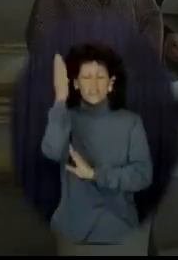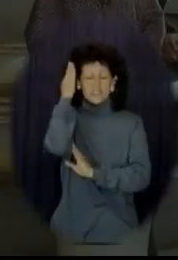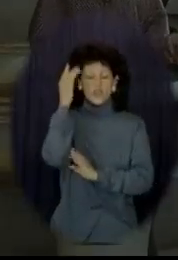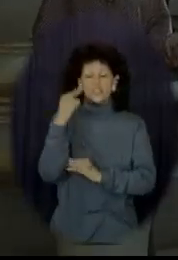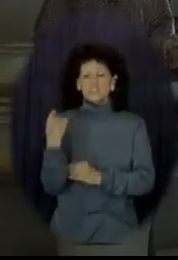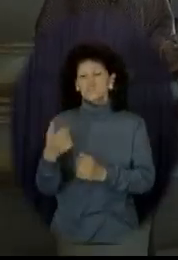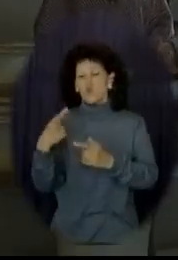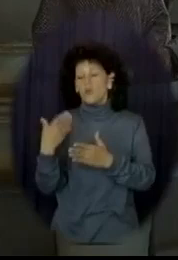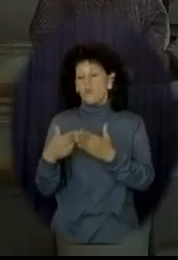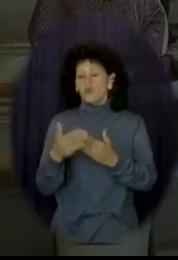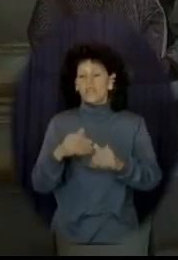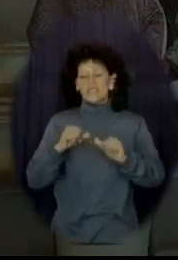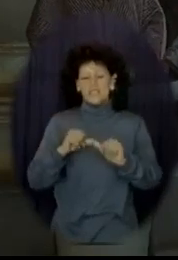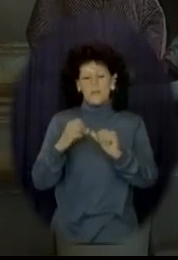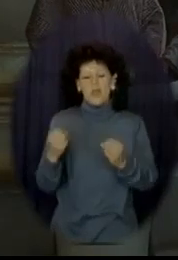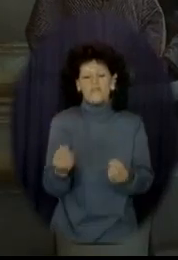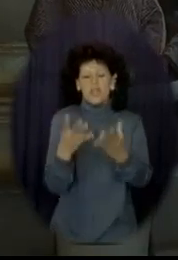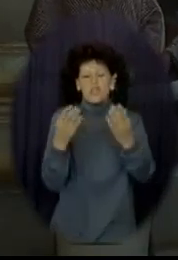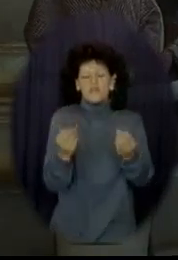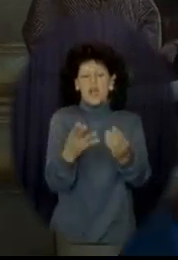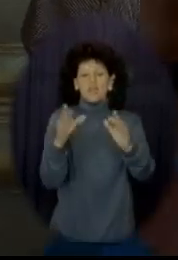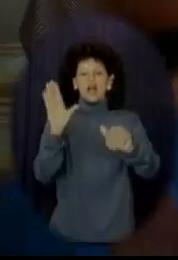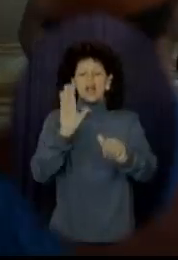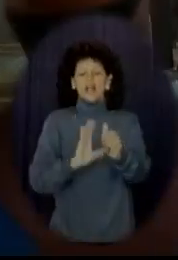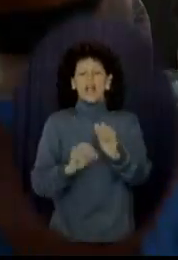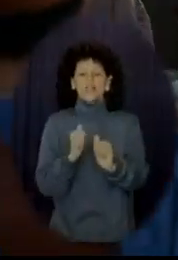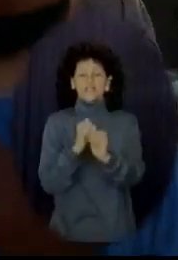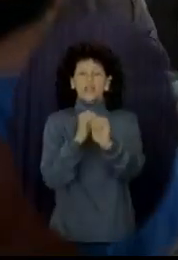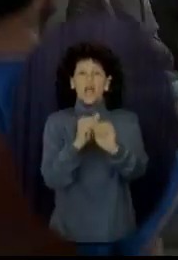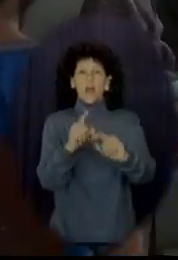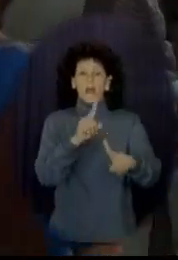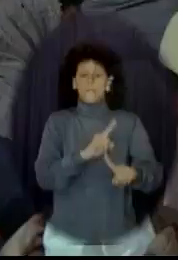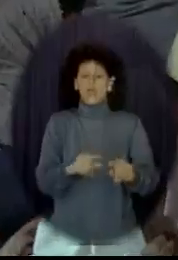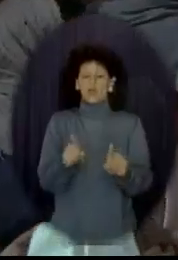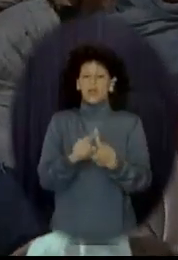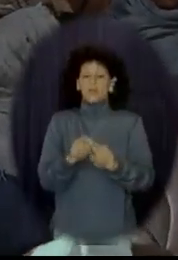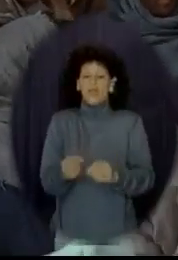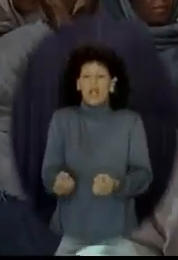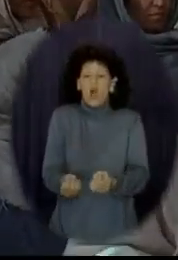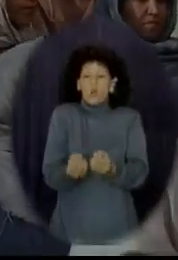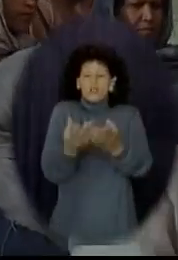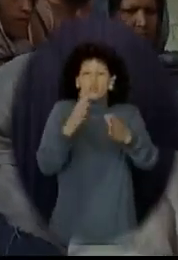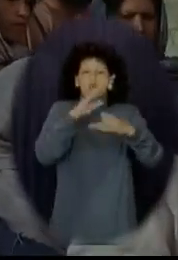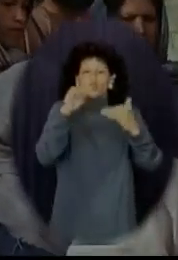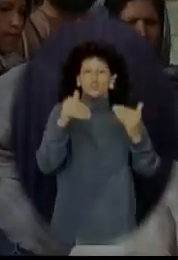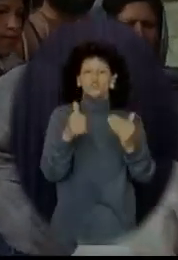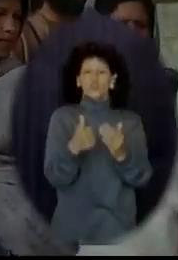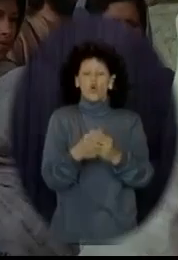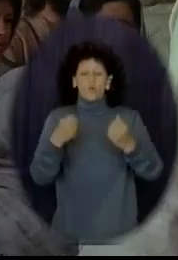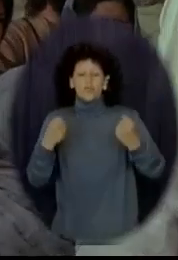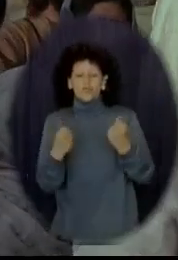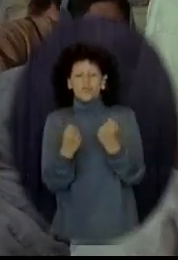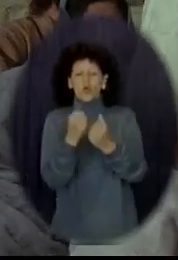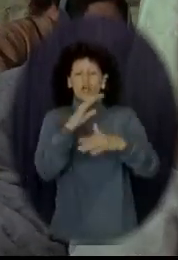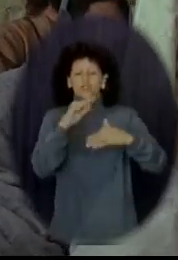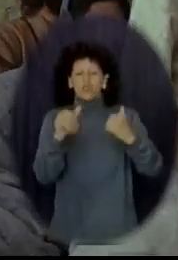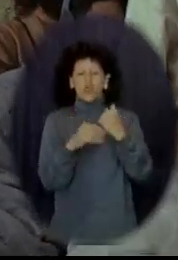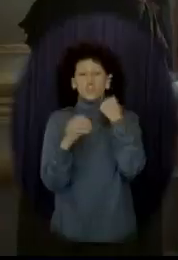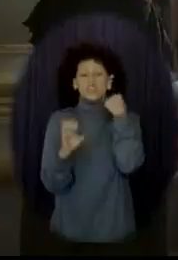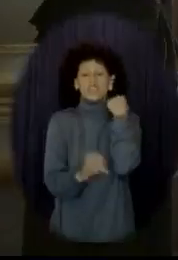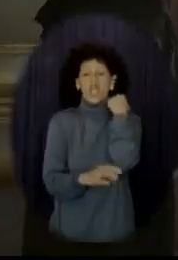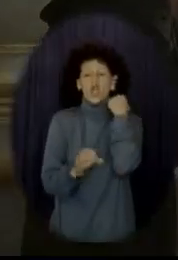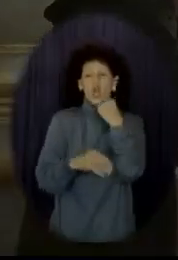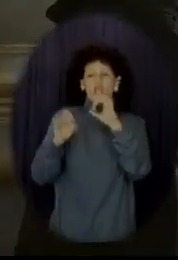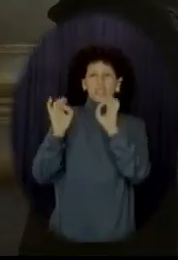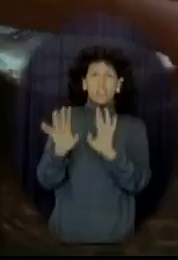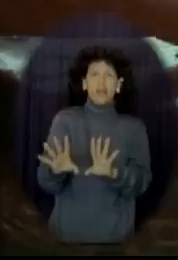también aumentaban sus seguidores entre los judíos. Pero también creció la oposición entre aquellos a quienes condenaba. En